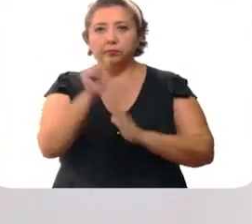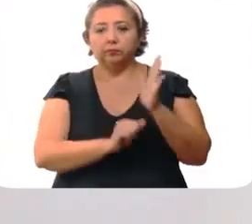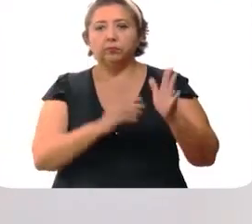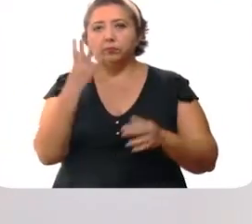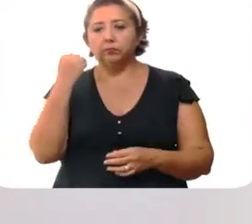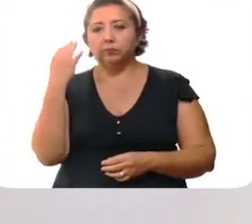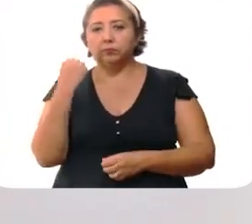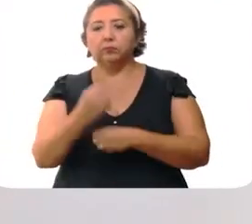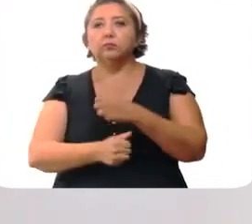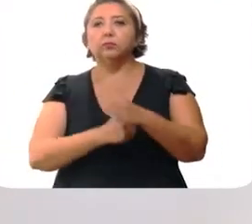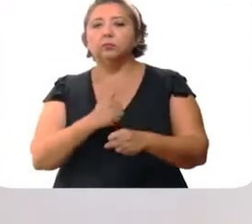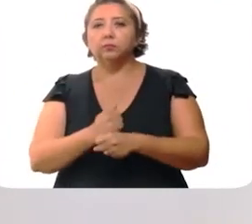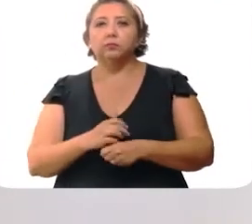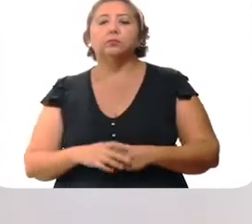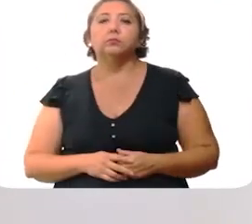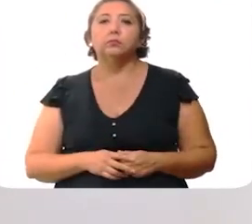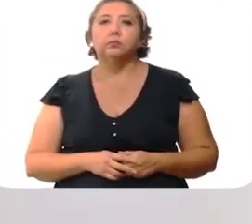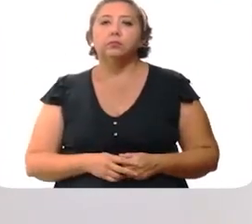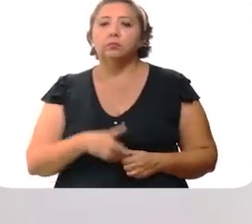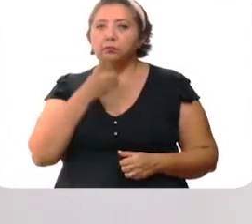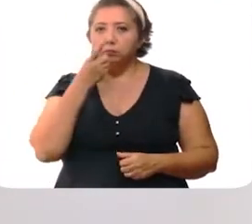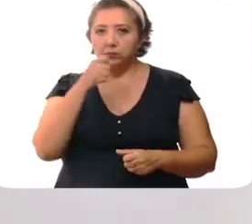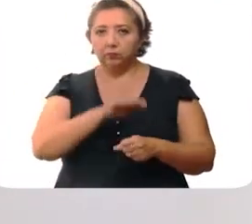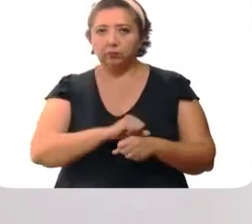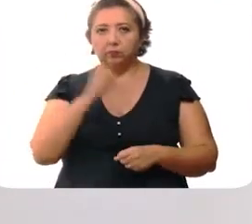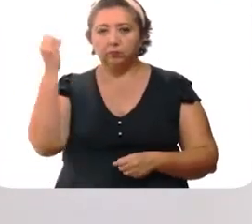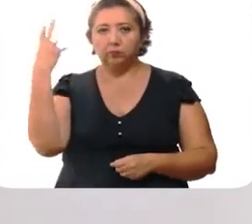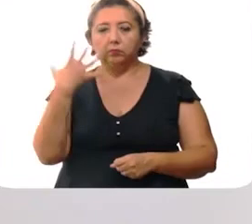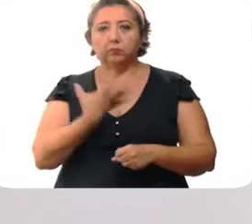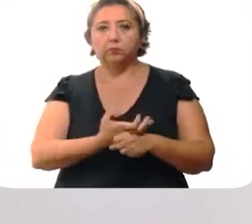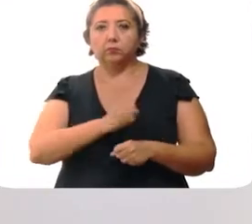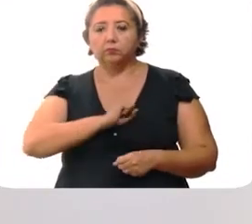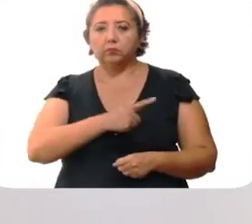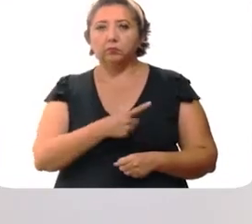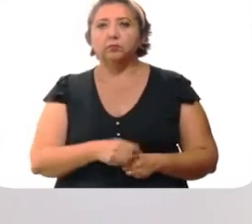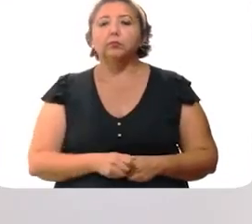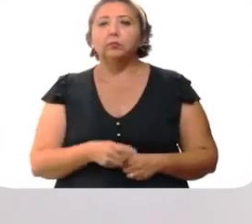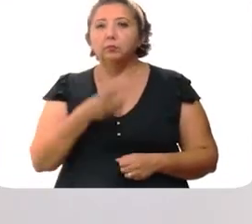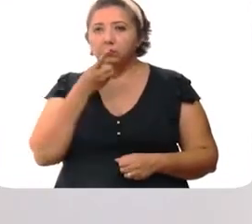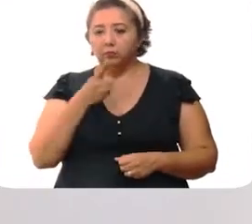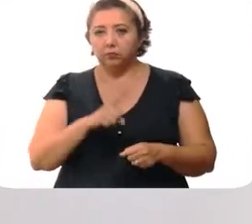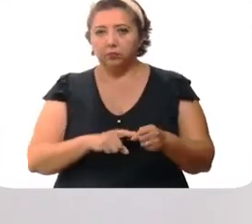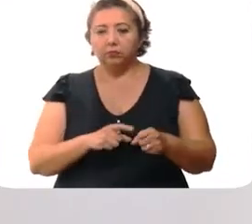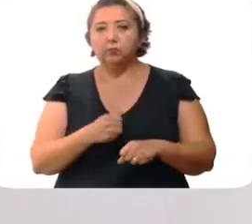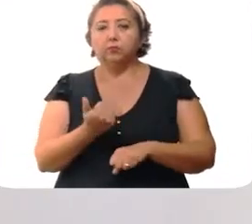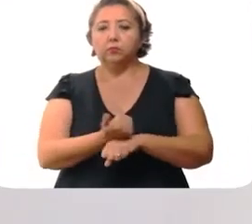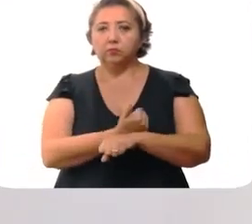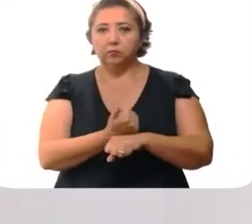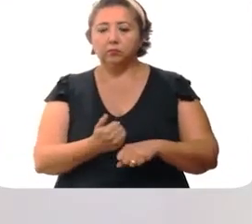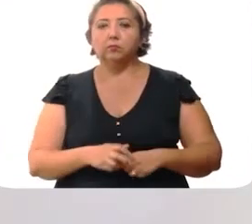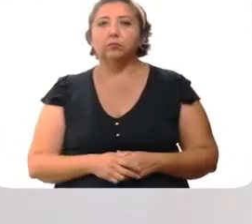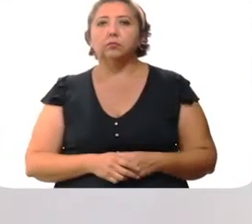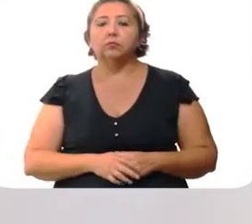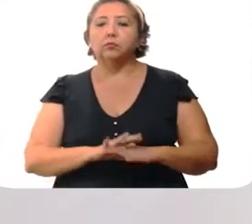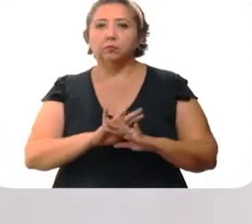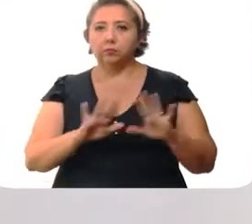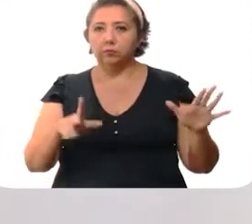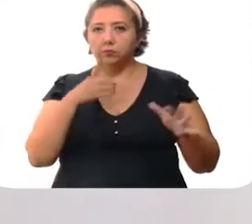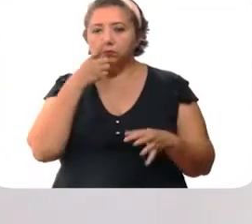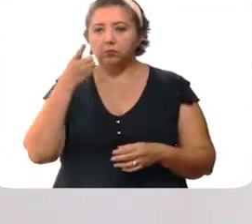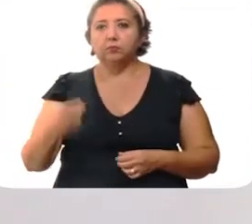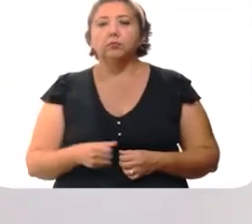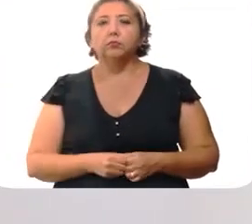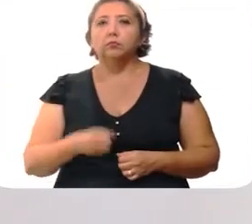mes a 99 años. Los indicadores semanales del Semáforo Estatal de Salud marcan color amarillo. Como se ha informado,